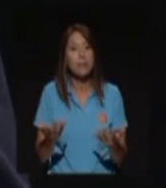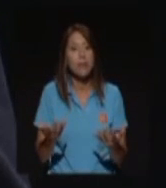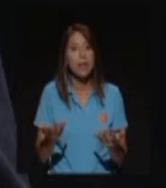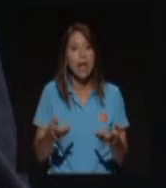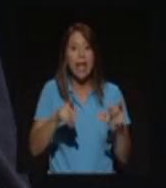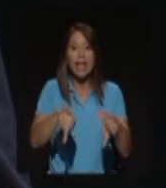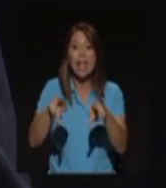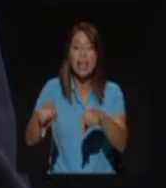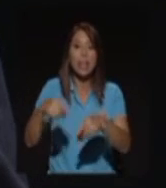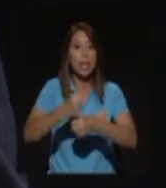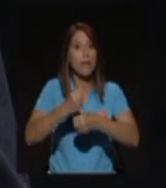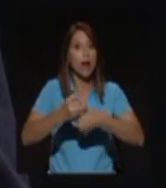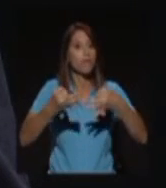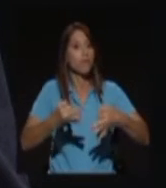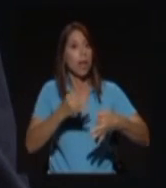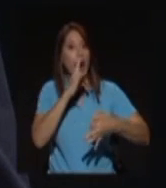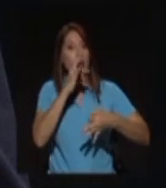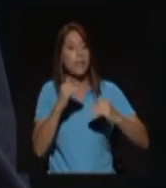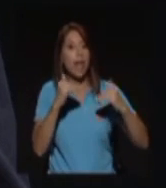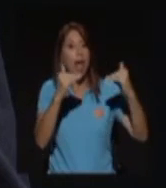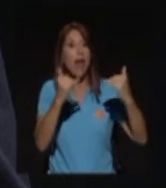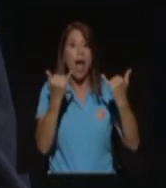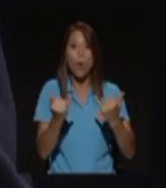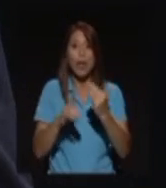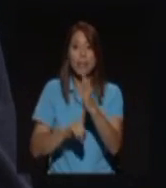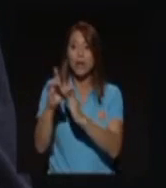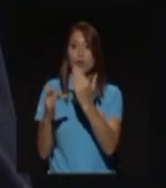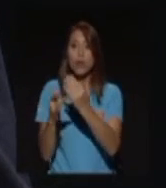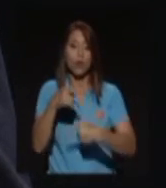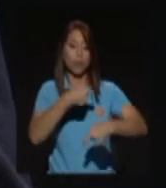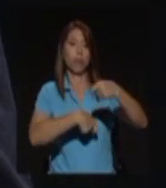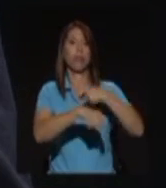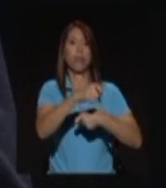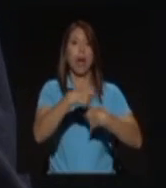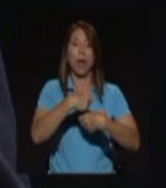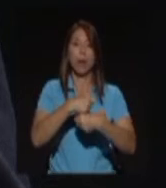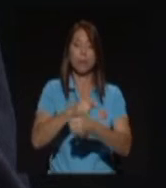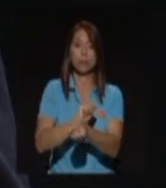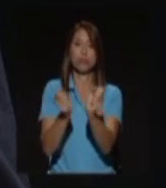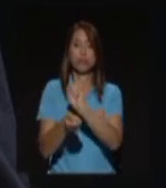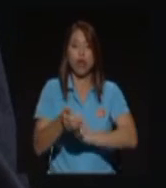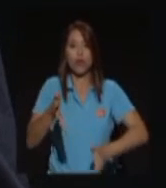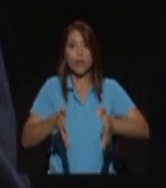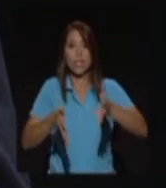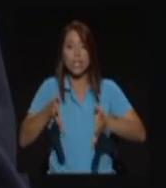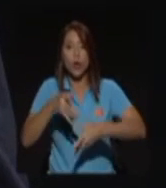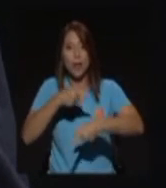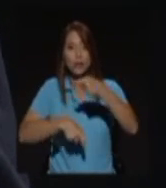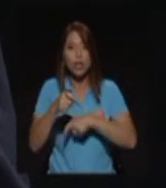de manera calificada le está sustituyendo en el desarrollo tecnológico. La robotización va todavía a sustituir a más gente. O